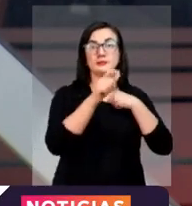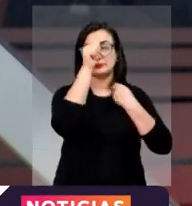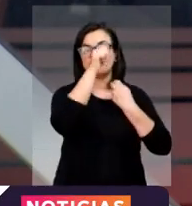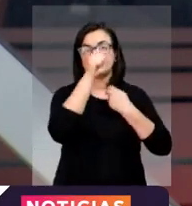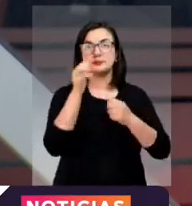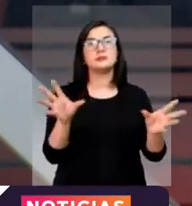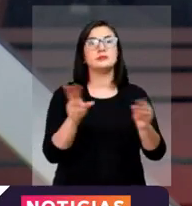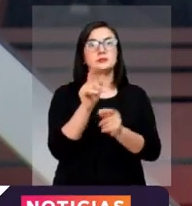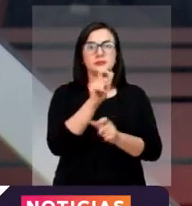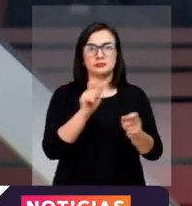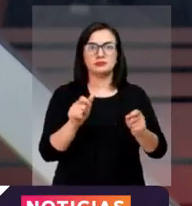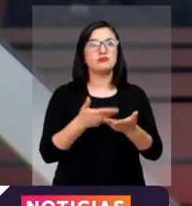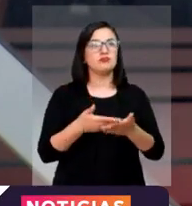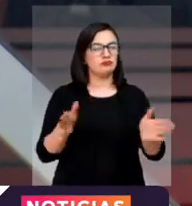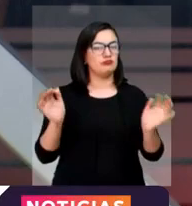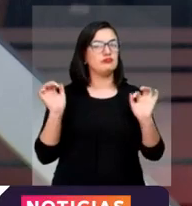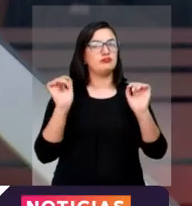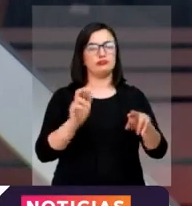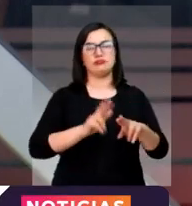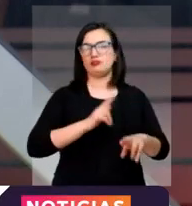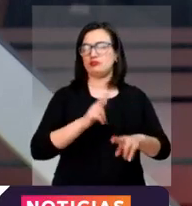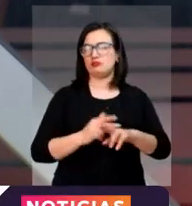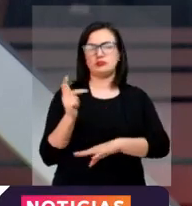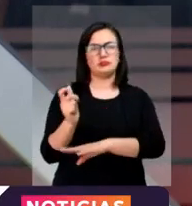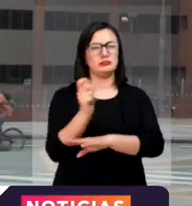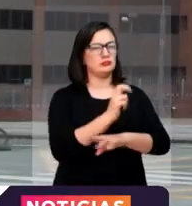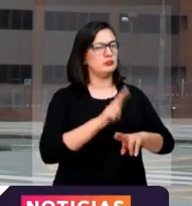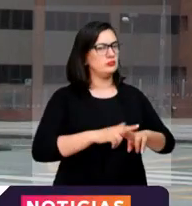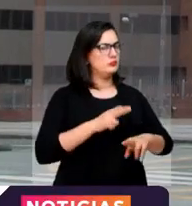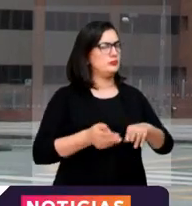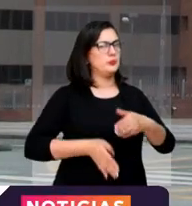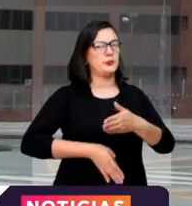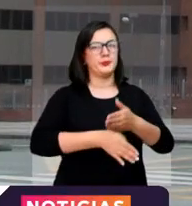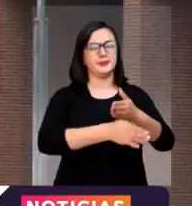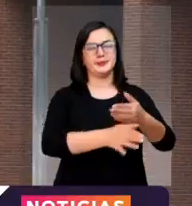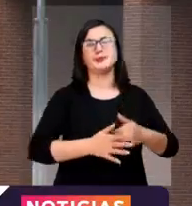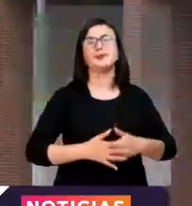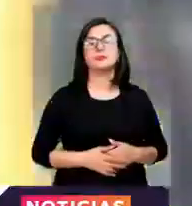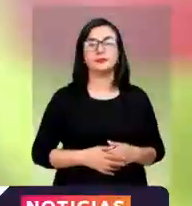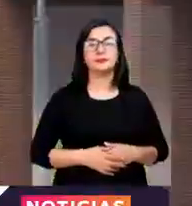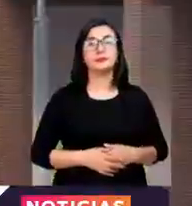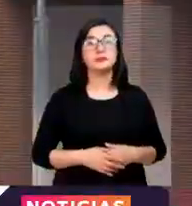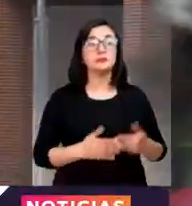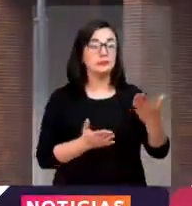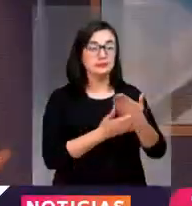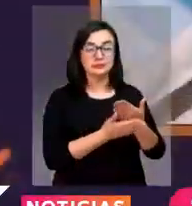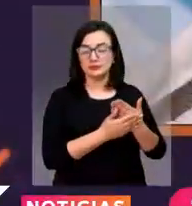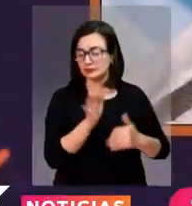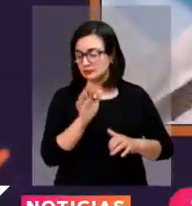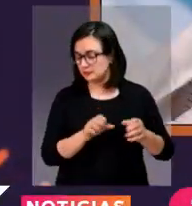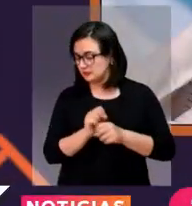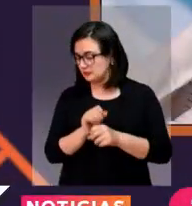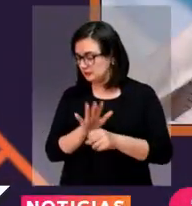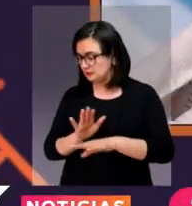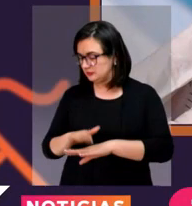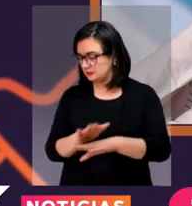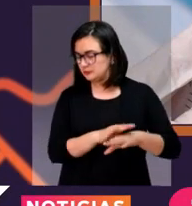los puestos de inmunización operarán con normalidad. Según el reporte de la Secretaría Distrital de Salud,